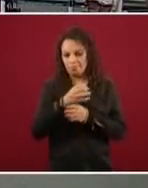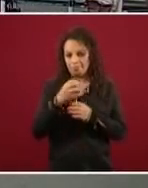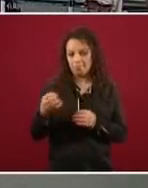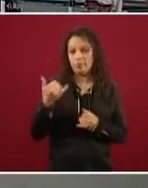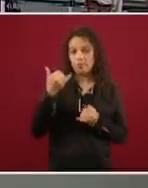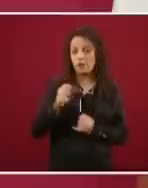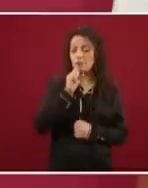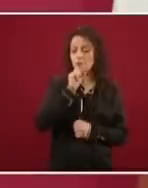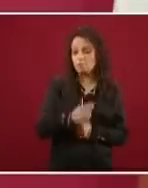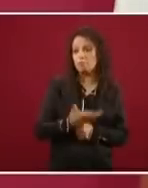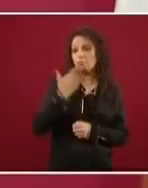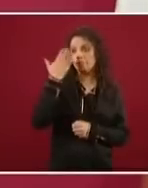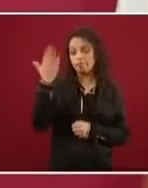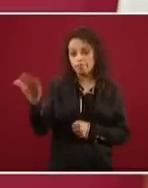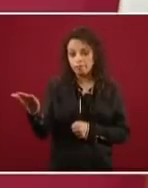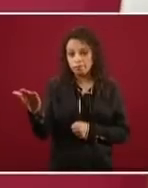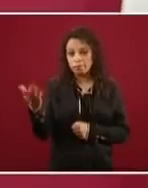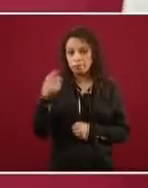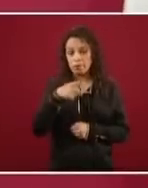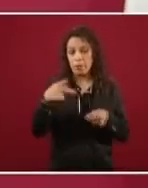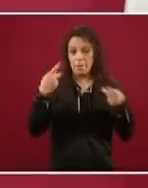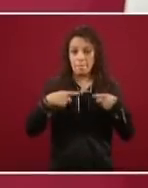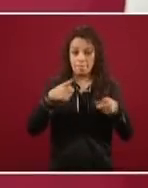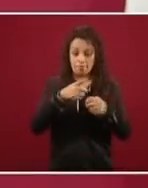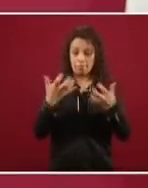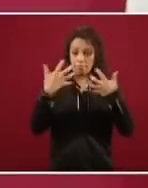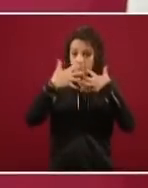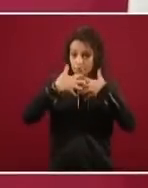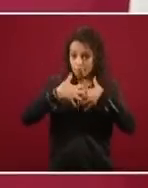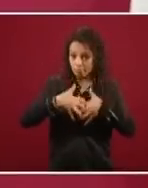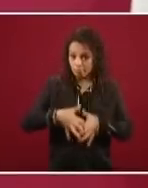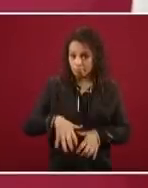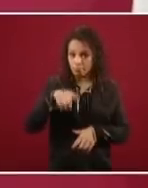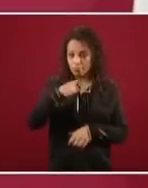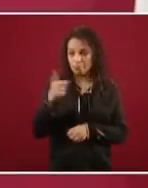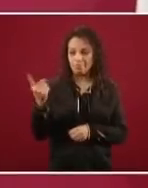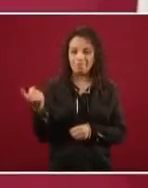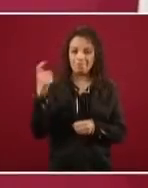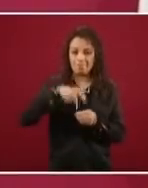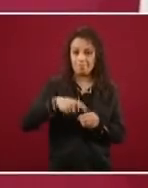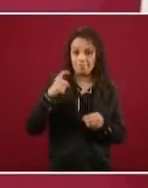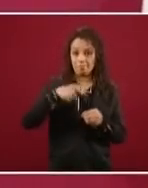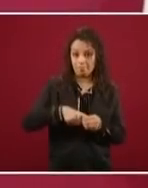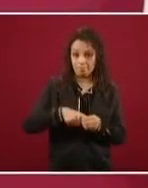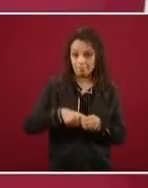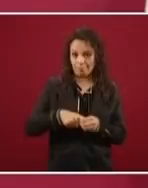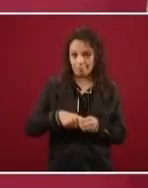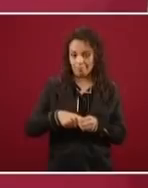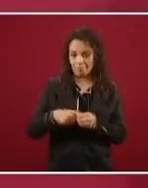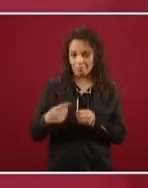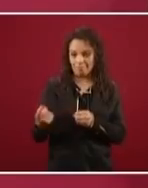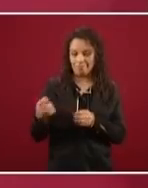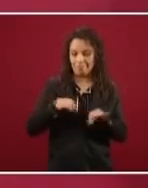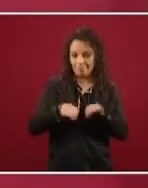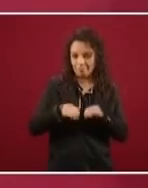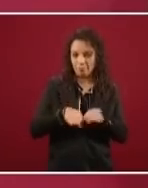a los productores a los que los contratan que les paguen bien